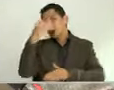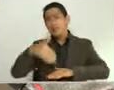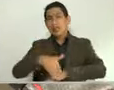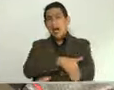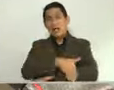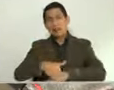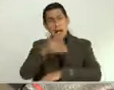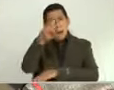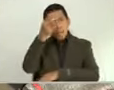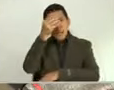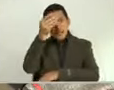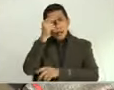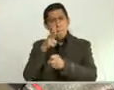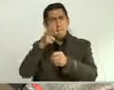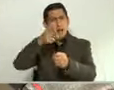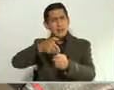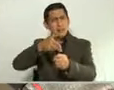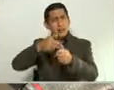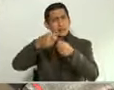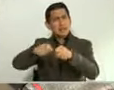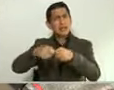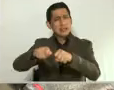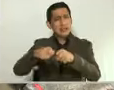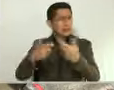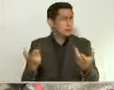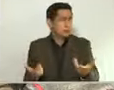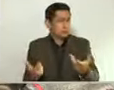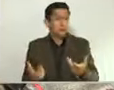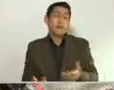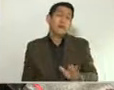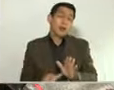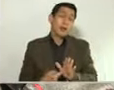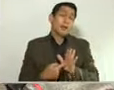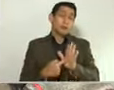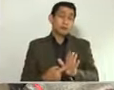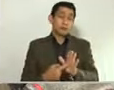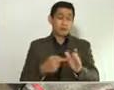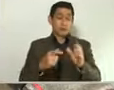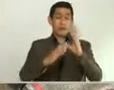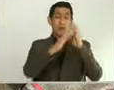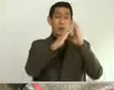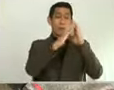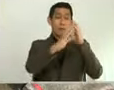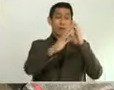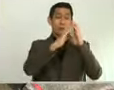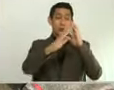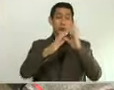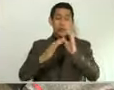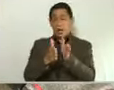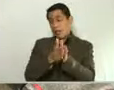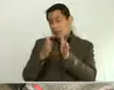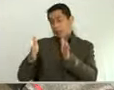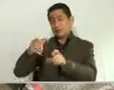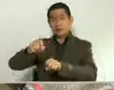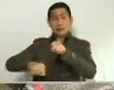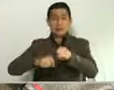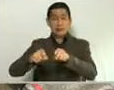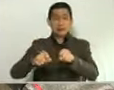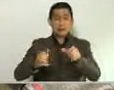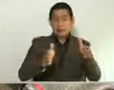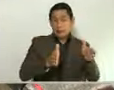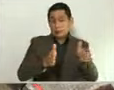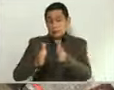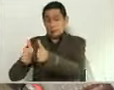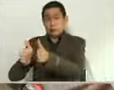hace parte de saber qué es lo que se siente cuando un bus, por ejemplo, te cierra y tú vas en bicicleta al lado. Hacemos Imagínese. Subir a la persona